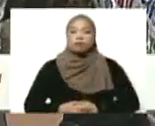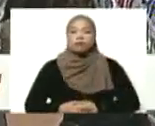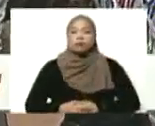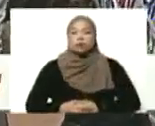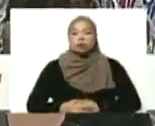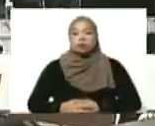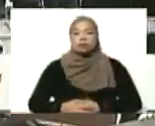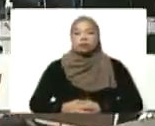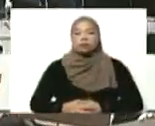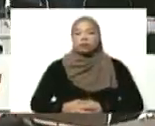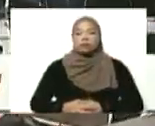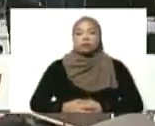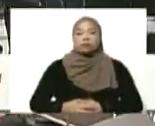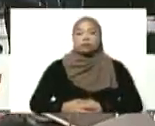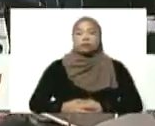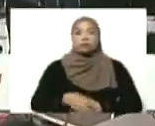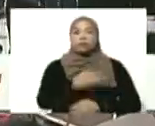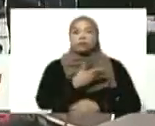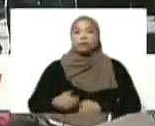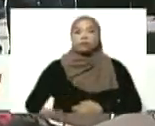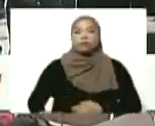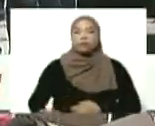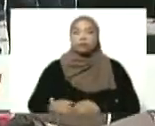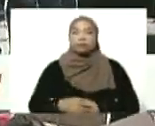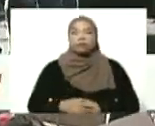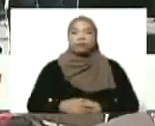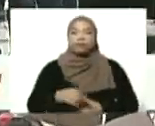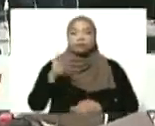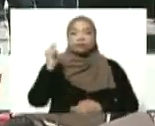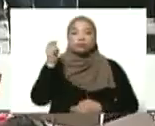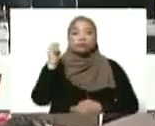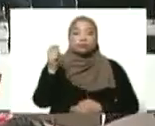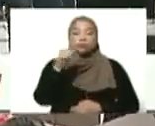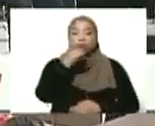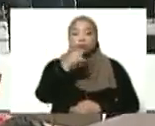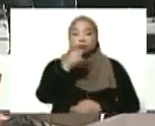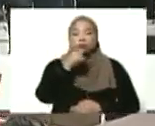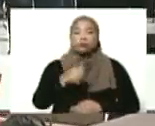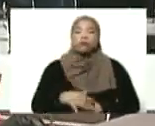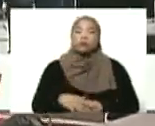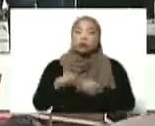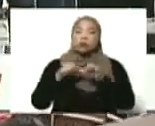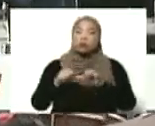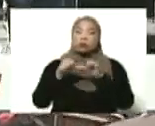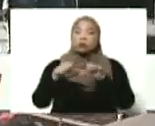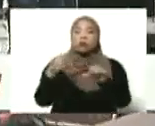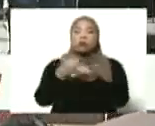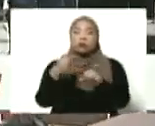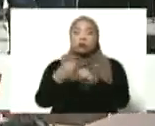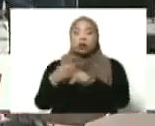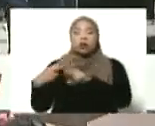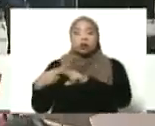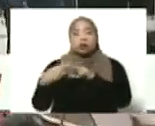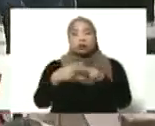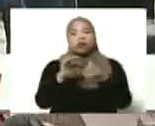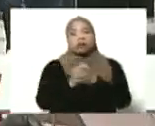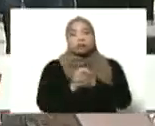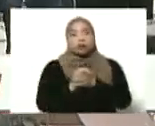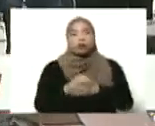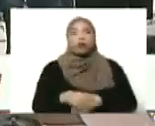Te lo vamos a entregar en este formato. Ahí están todas las tareas que hay que seguir. A todos se les va a entregar, compañero,